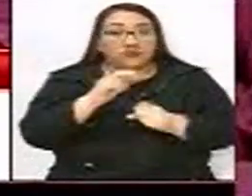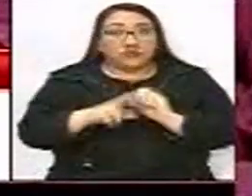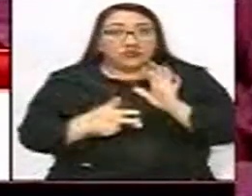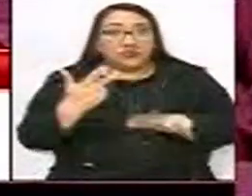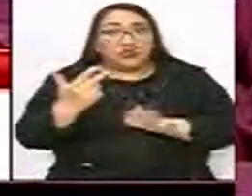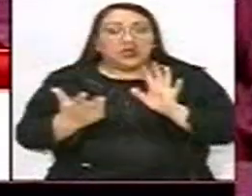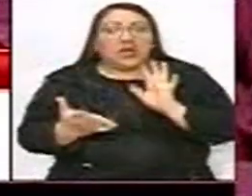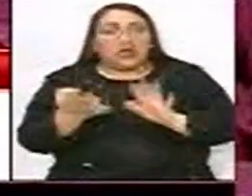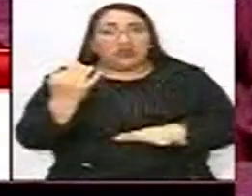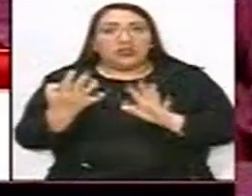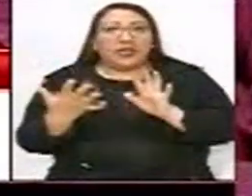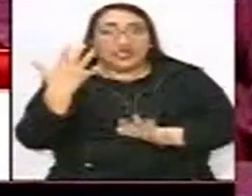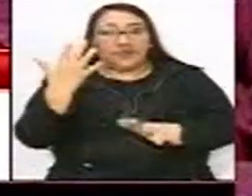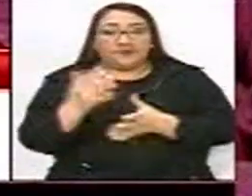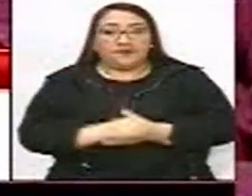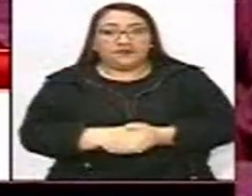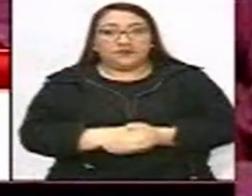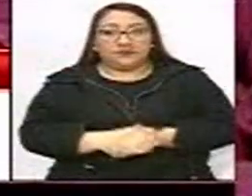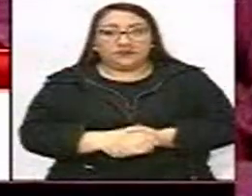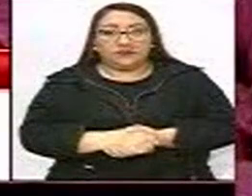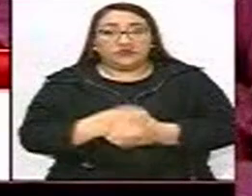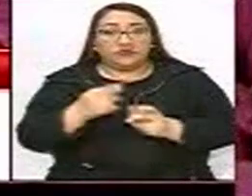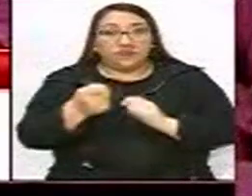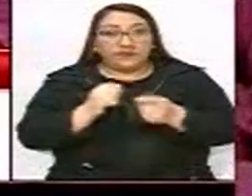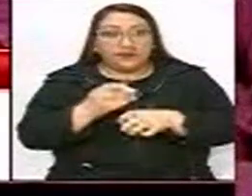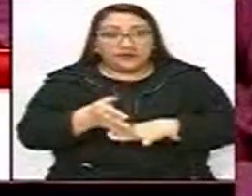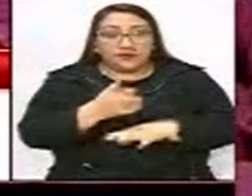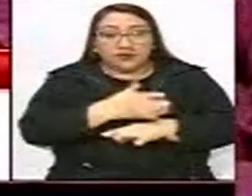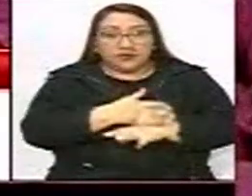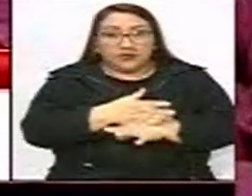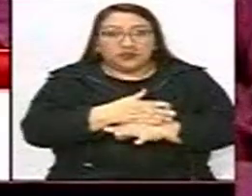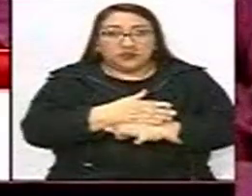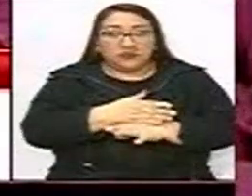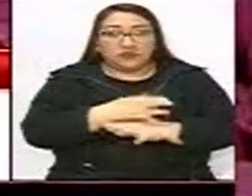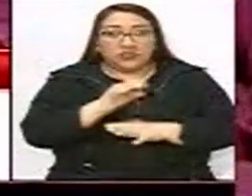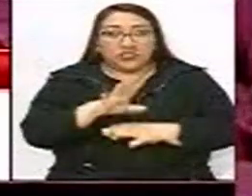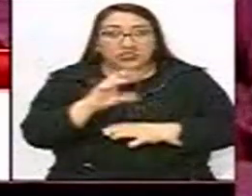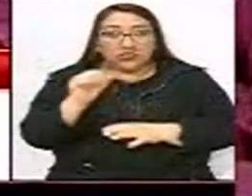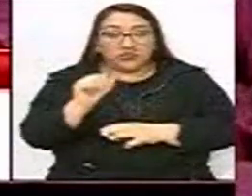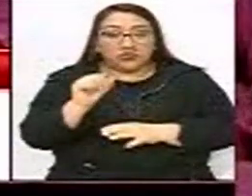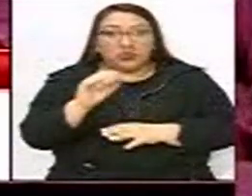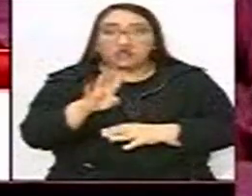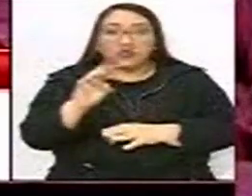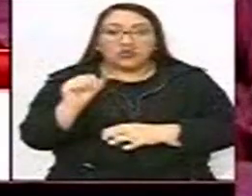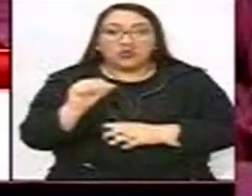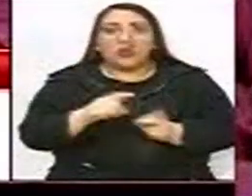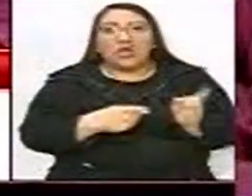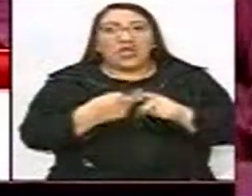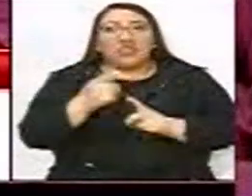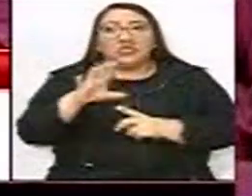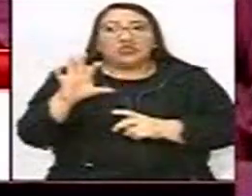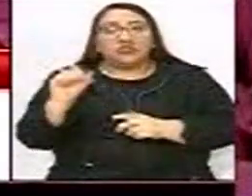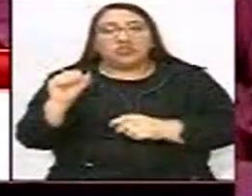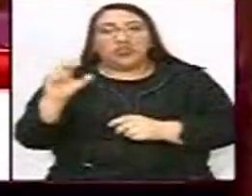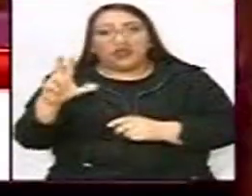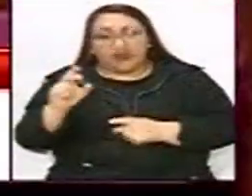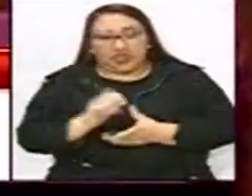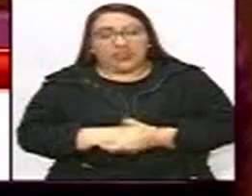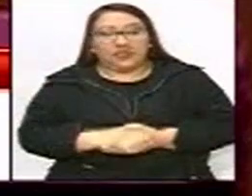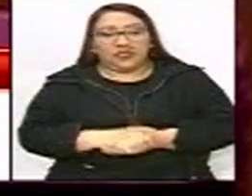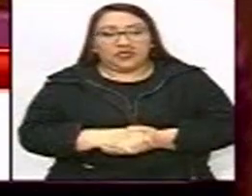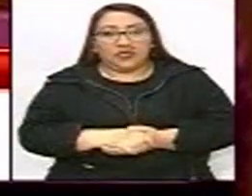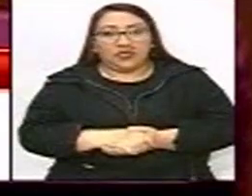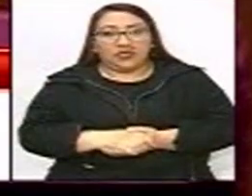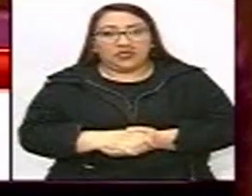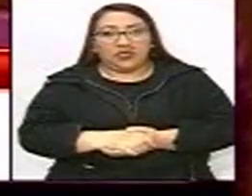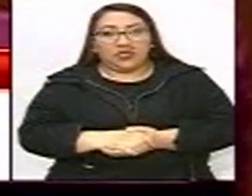2013, 14 y 15. Por lo tanto, el peaje en ese entonces iba a pasar de 4,50 a 5 soles 30. Y